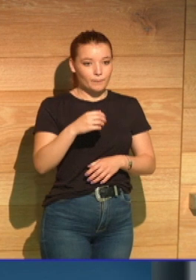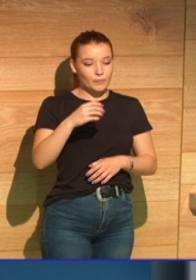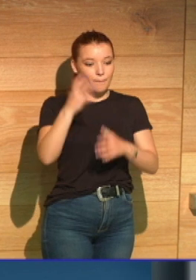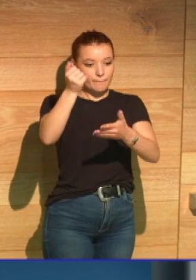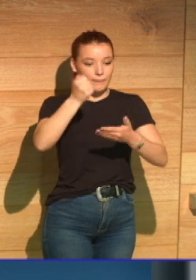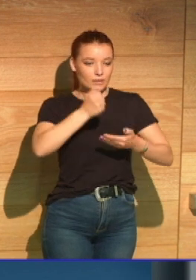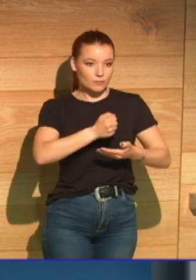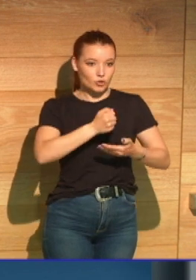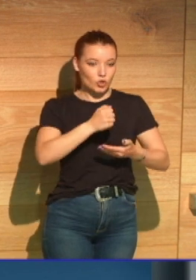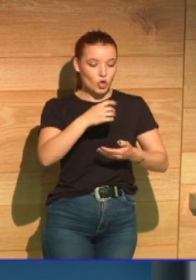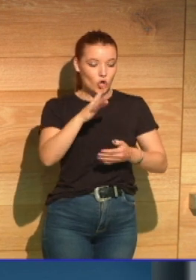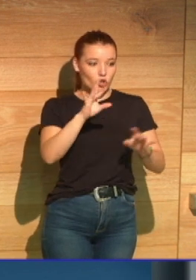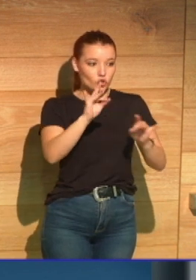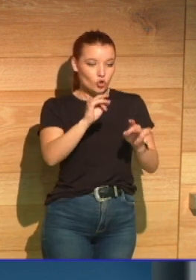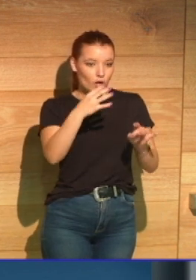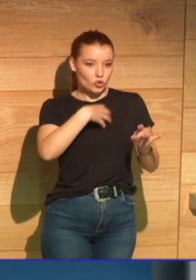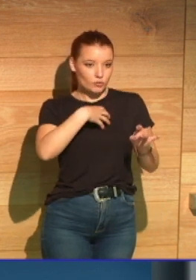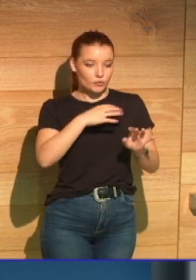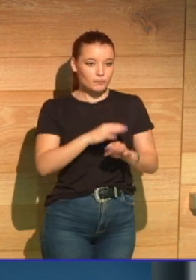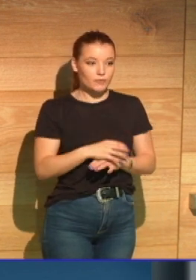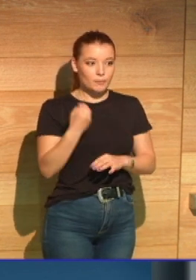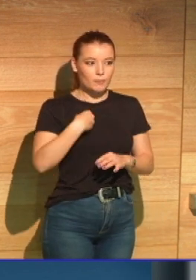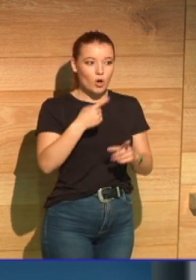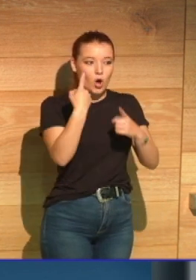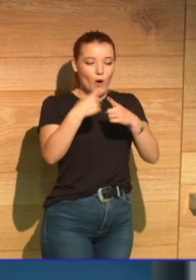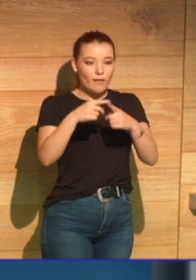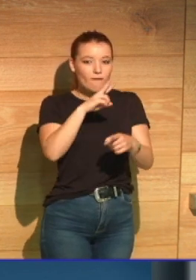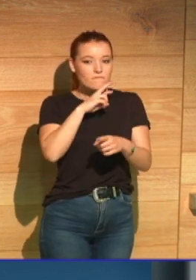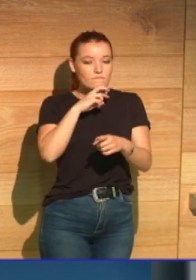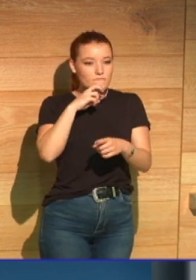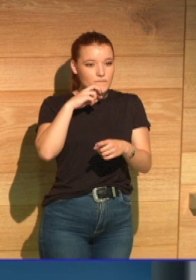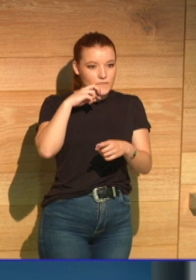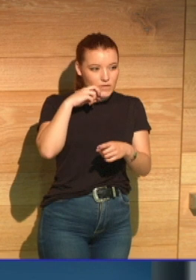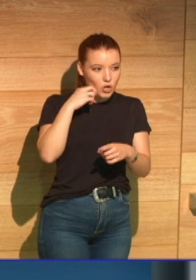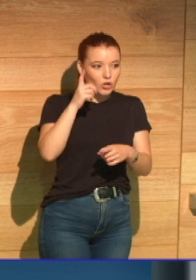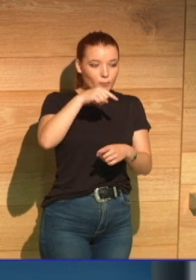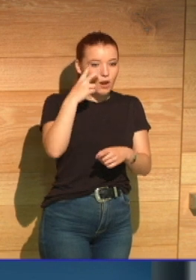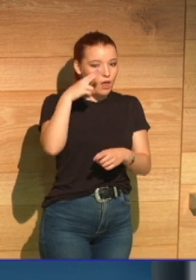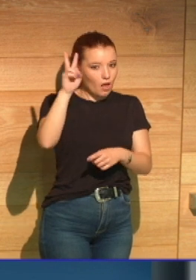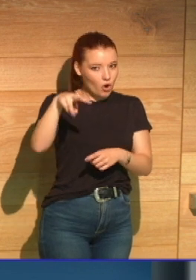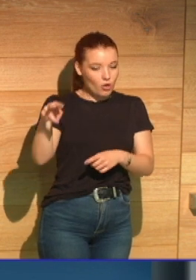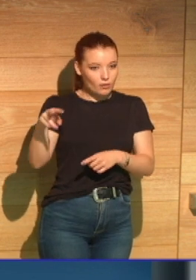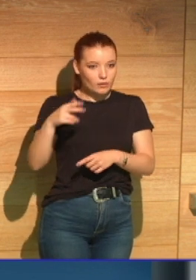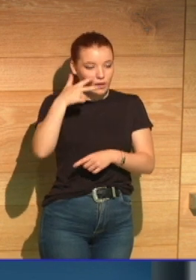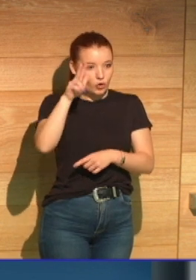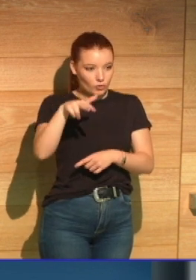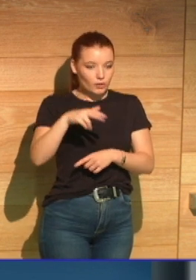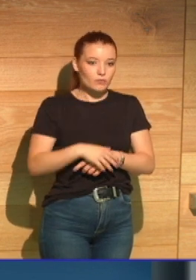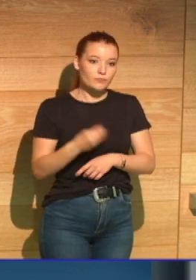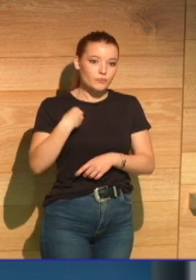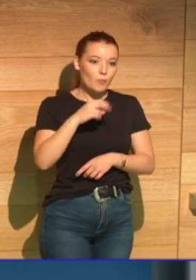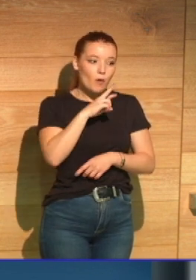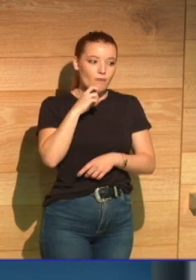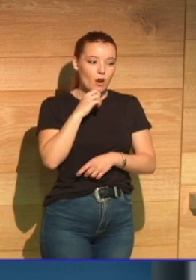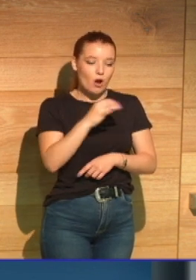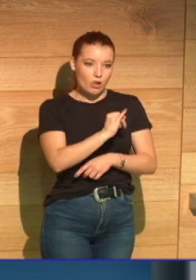solo tenemos una colección de objetos valiosos y además reconocidos patrimoniales desde muchos lugares, por un valor desde muchas posiciones,